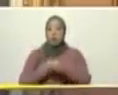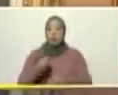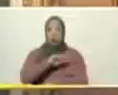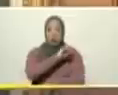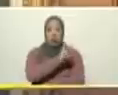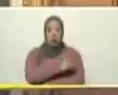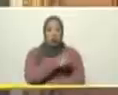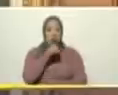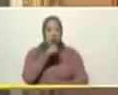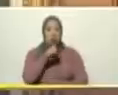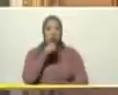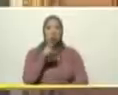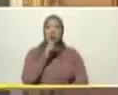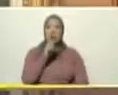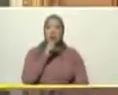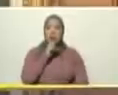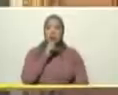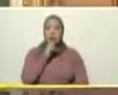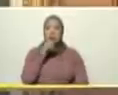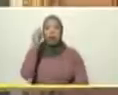muy grandes.